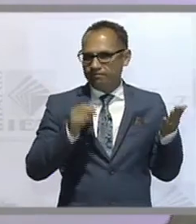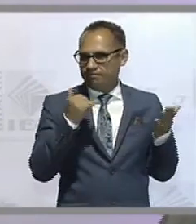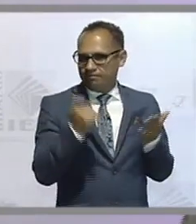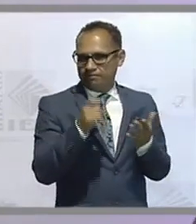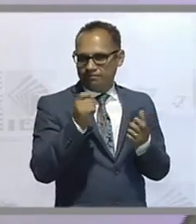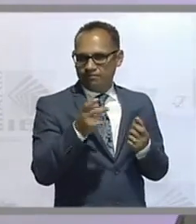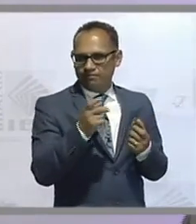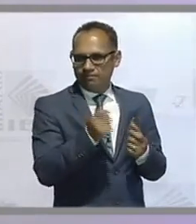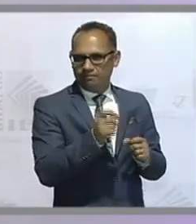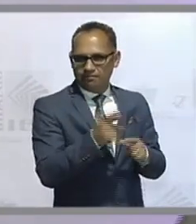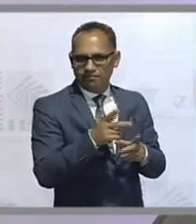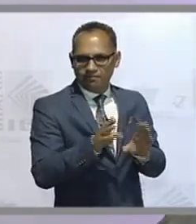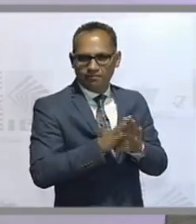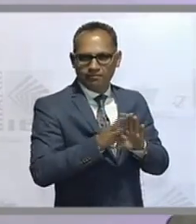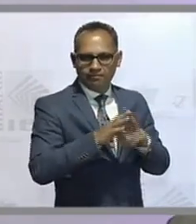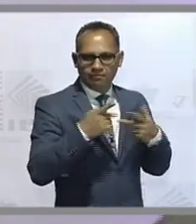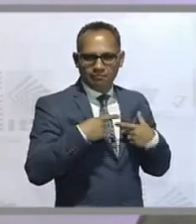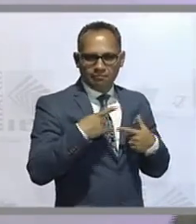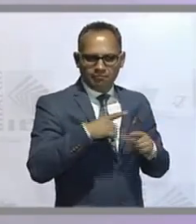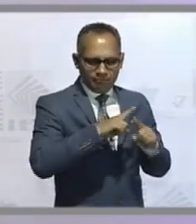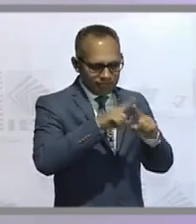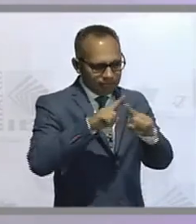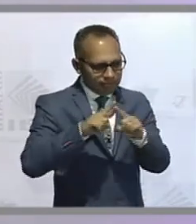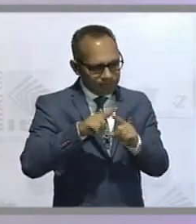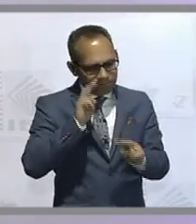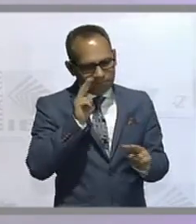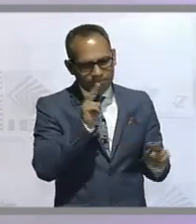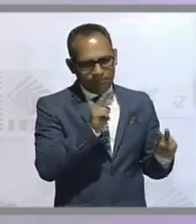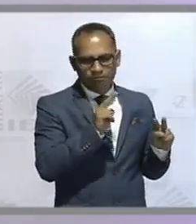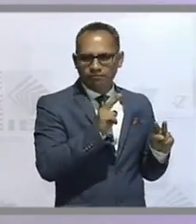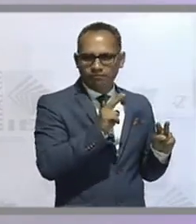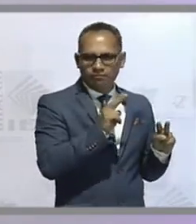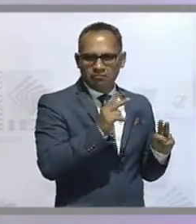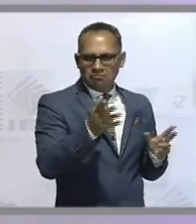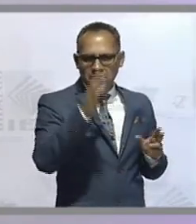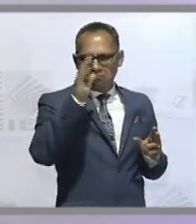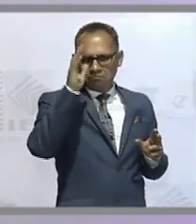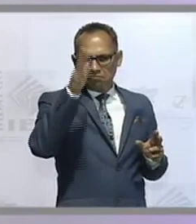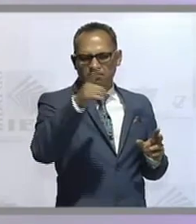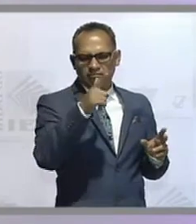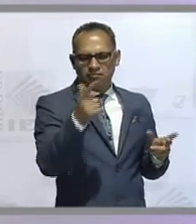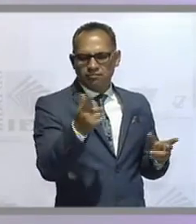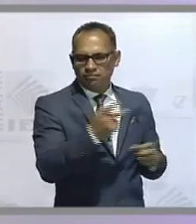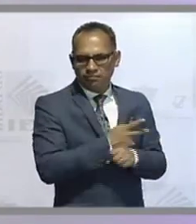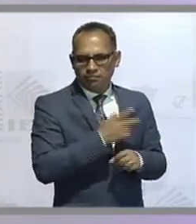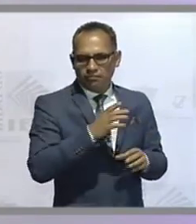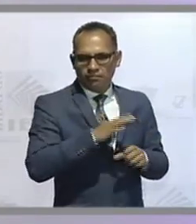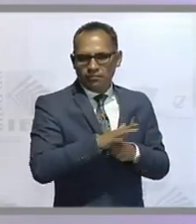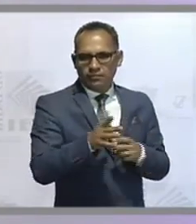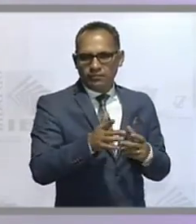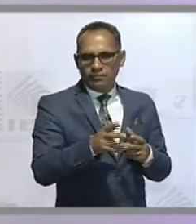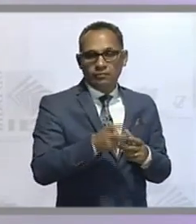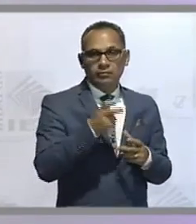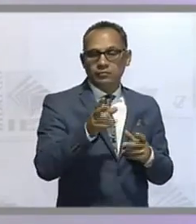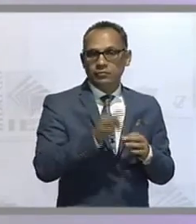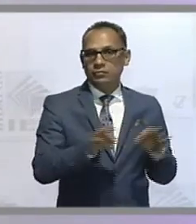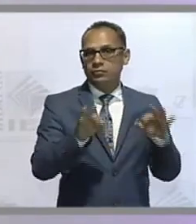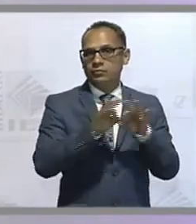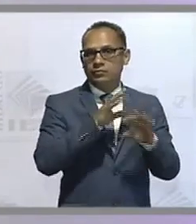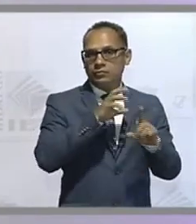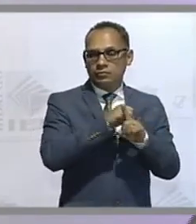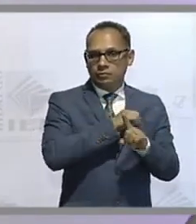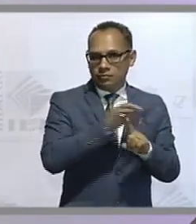con visiones e ideas diferentes que queremos para nuestro distrito las mejores condiciones de vida con mejores transparentes con mayor